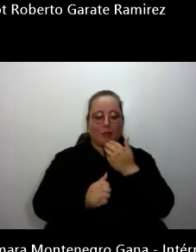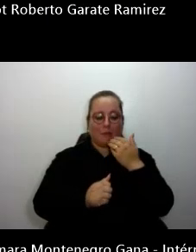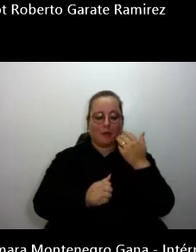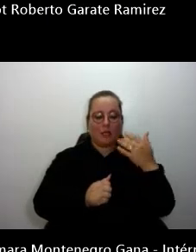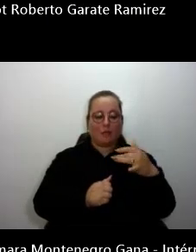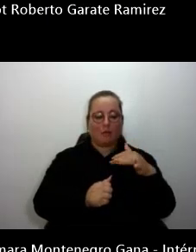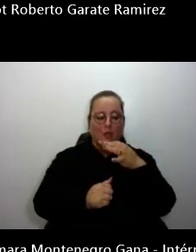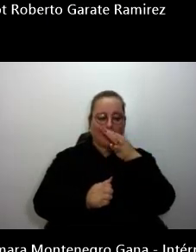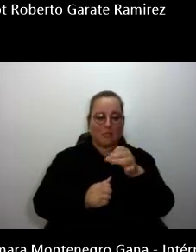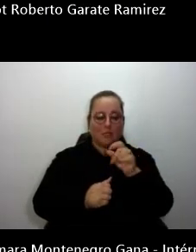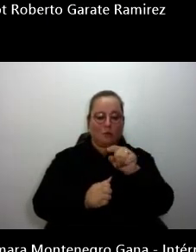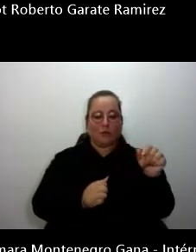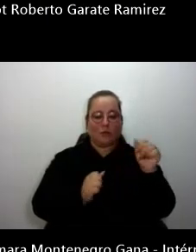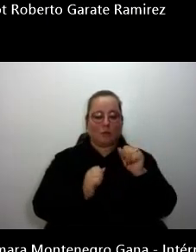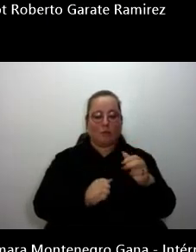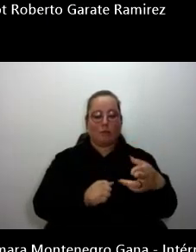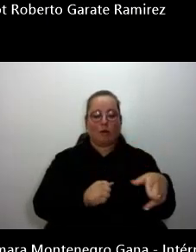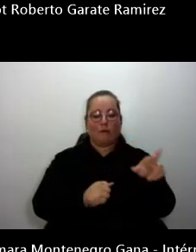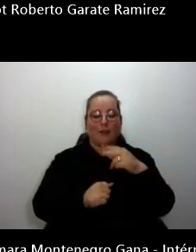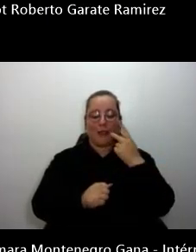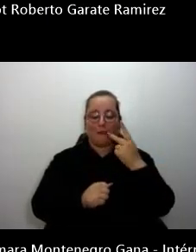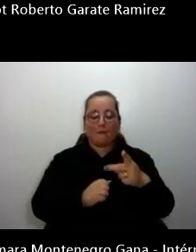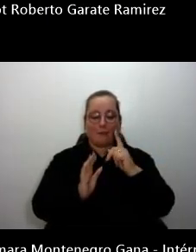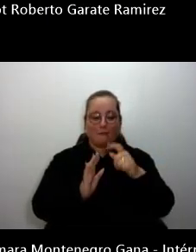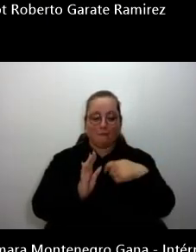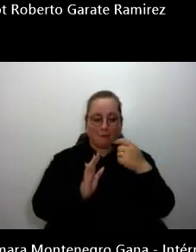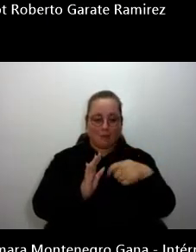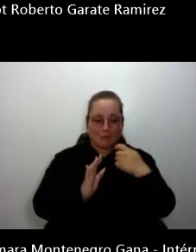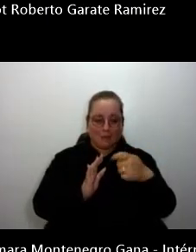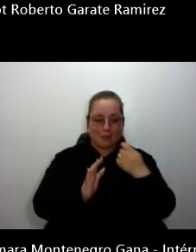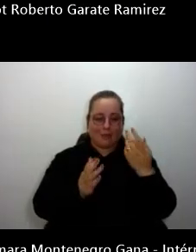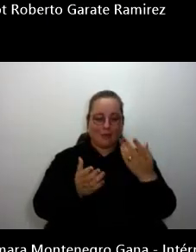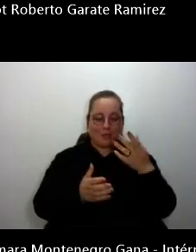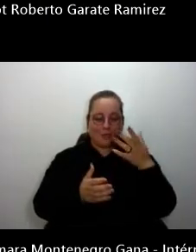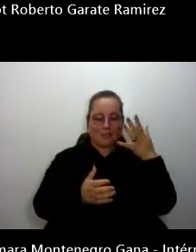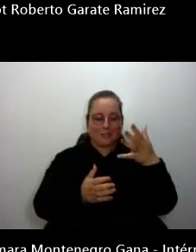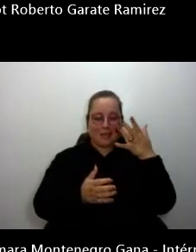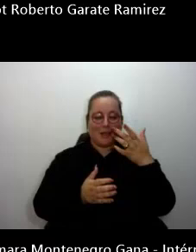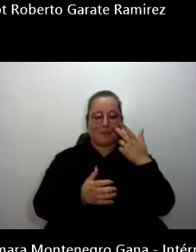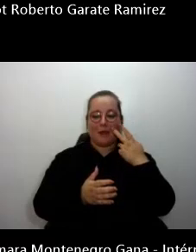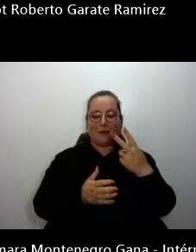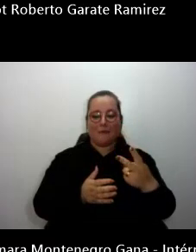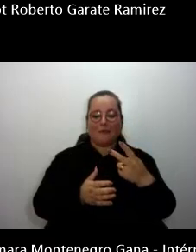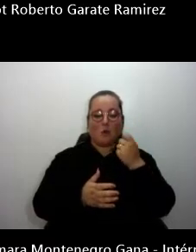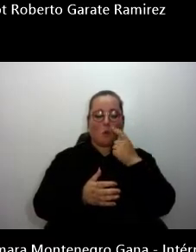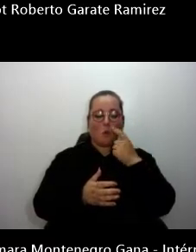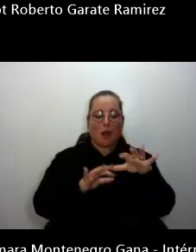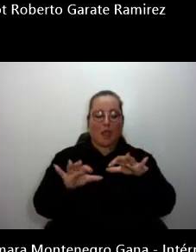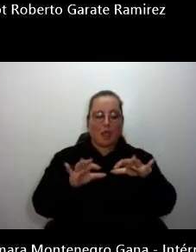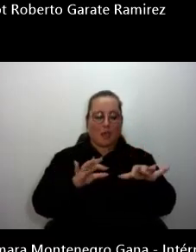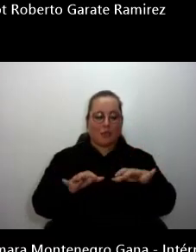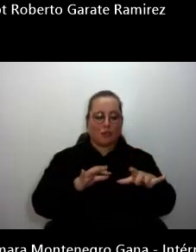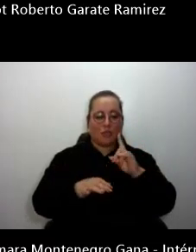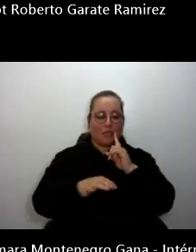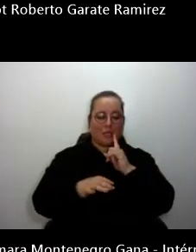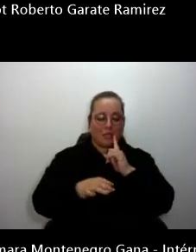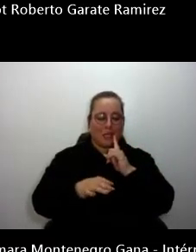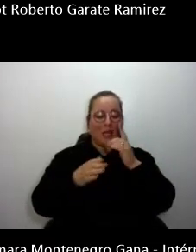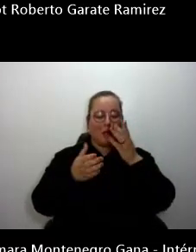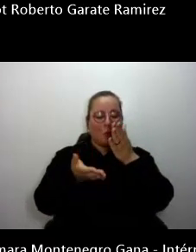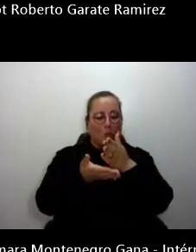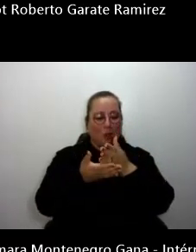que puedan volver a revisar, ¿cierto?, el video de este webinar, para poder mirar en específico cuáles son las acciones que realiza este establecimiento que